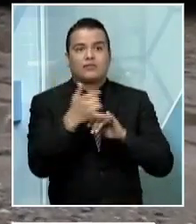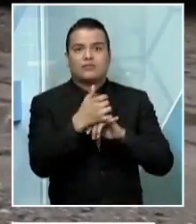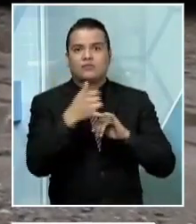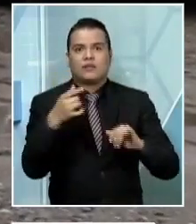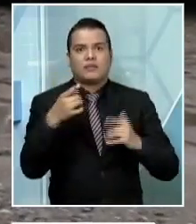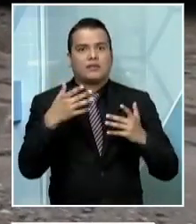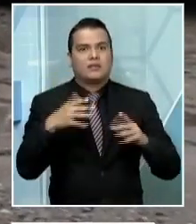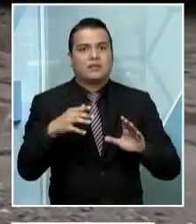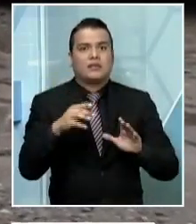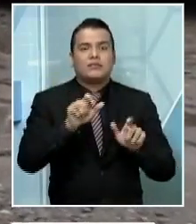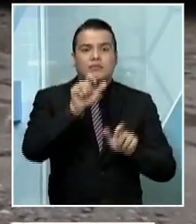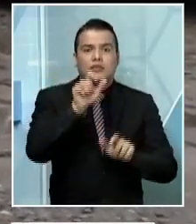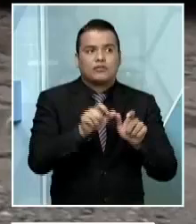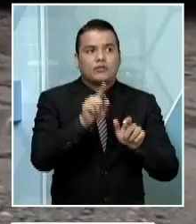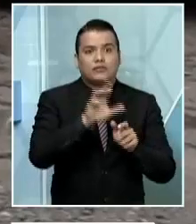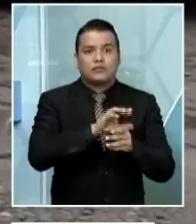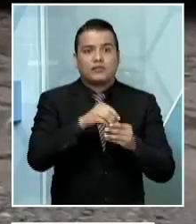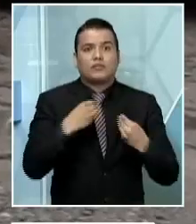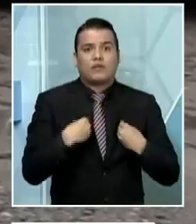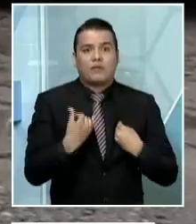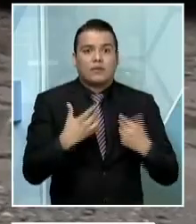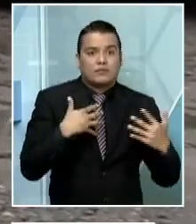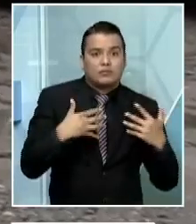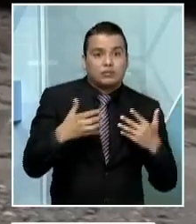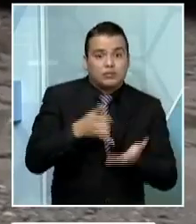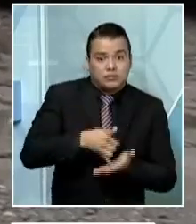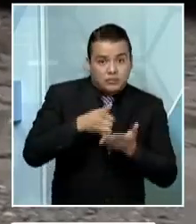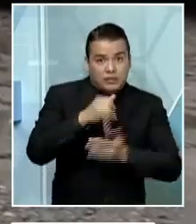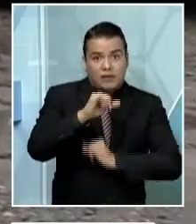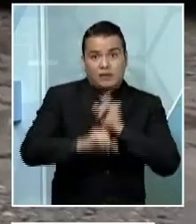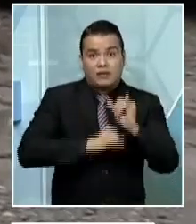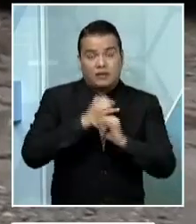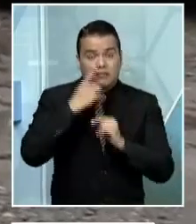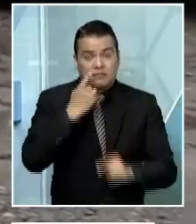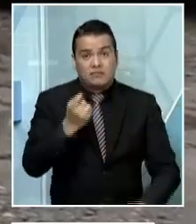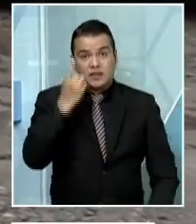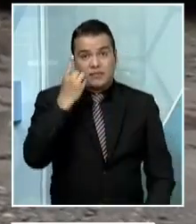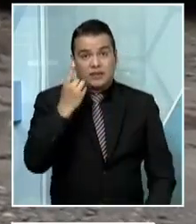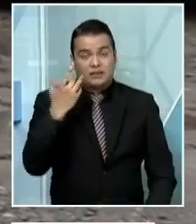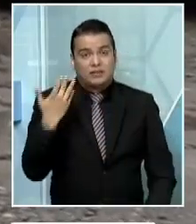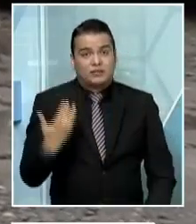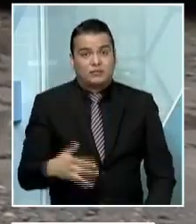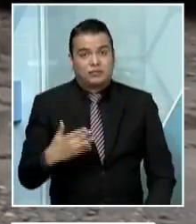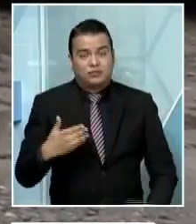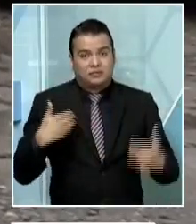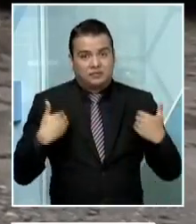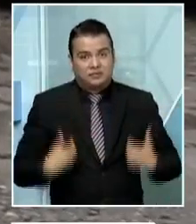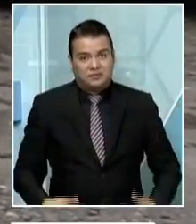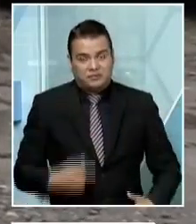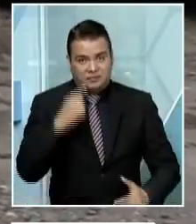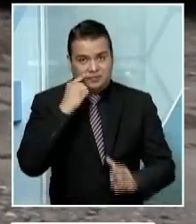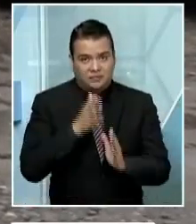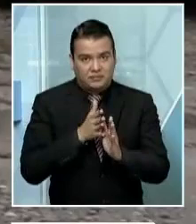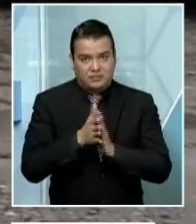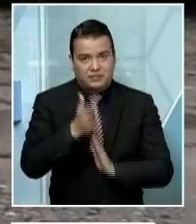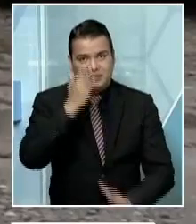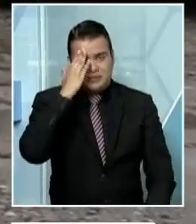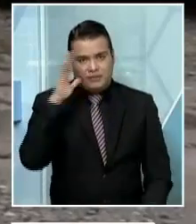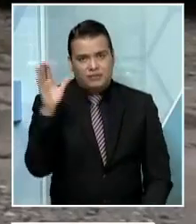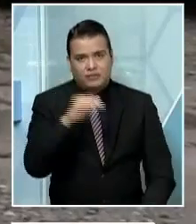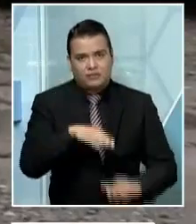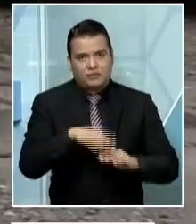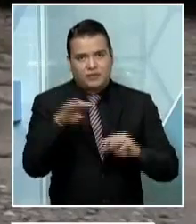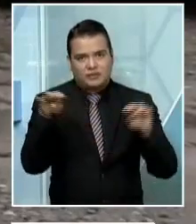Buenaventura y con actores nativos tiene una distinción a nivel internacional. Desde Buenaventura informó Jennifer Nieva,